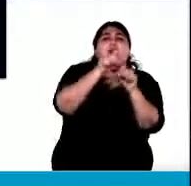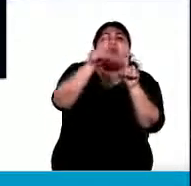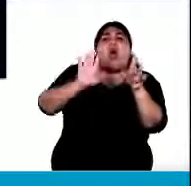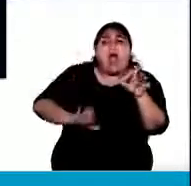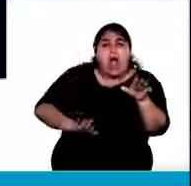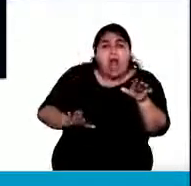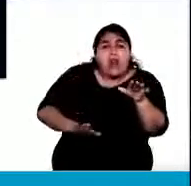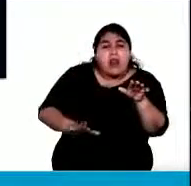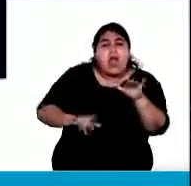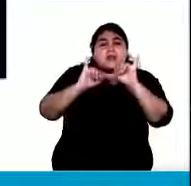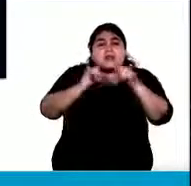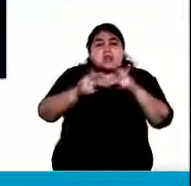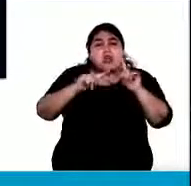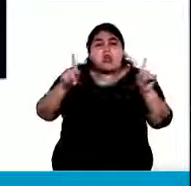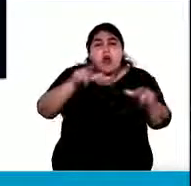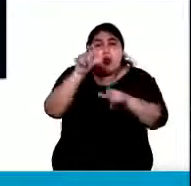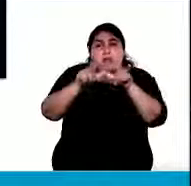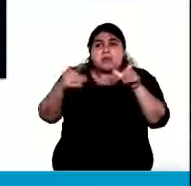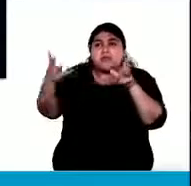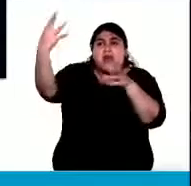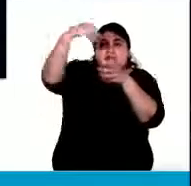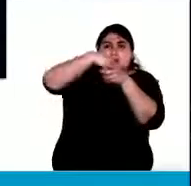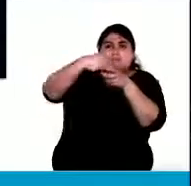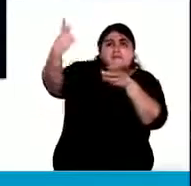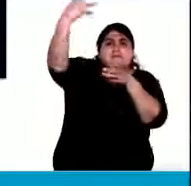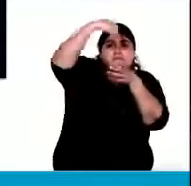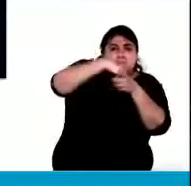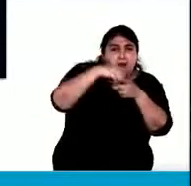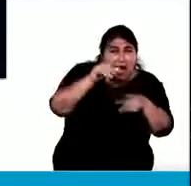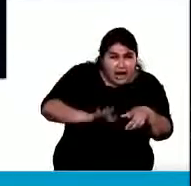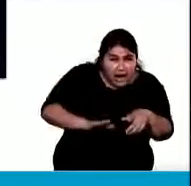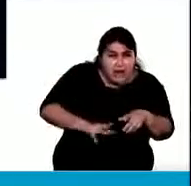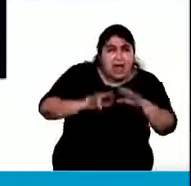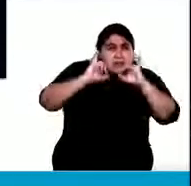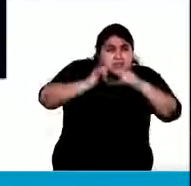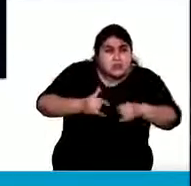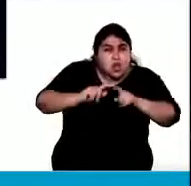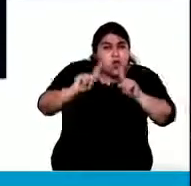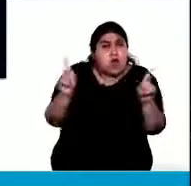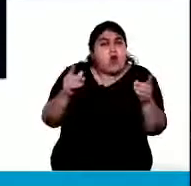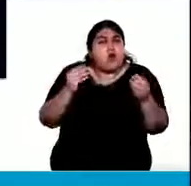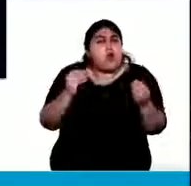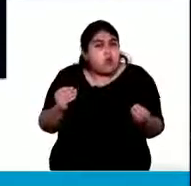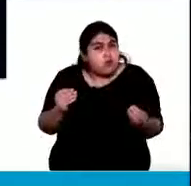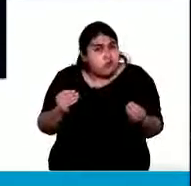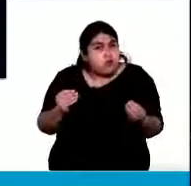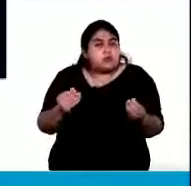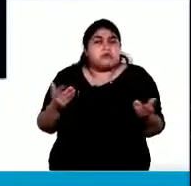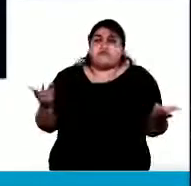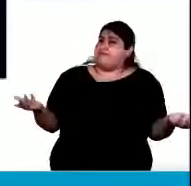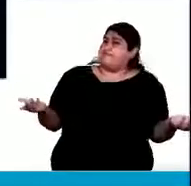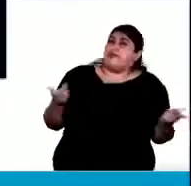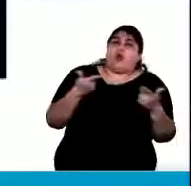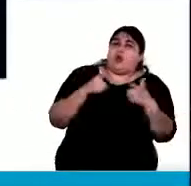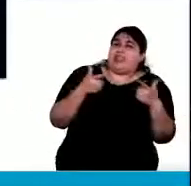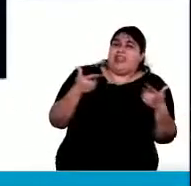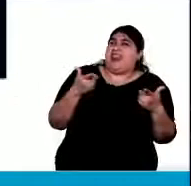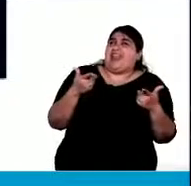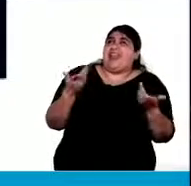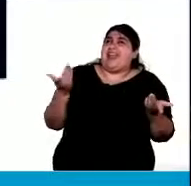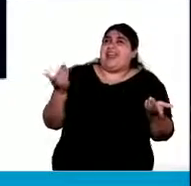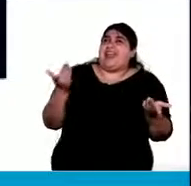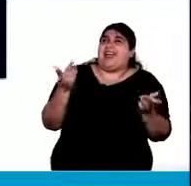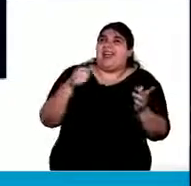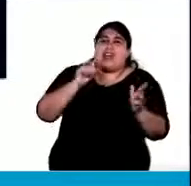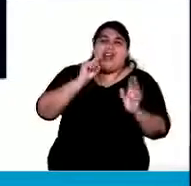de incorporar 92 personas a este recinto, porque no tiene ningún sentido que en